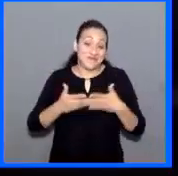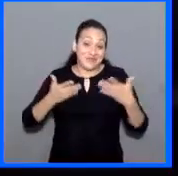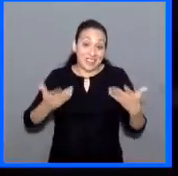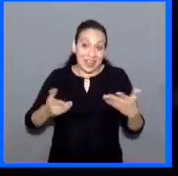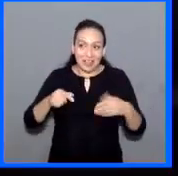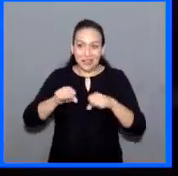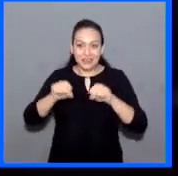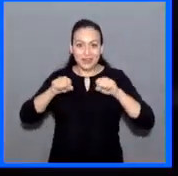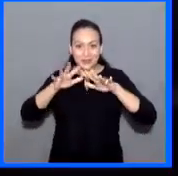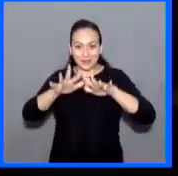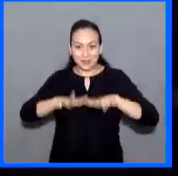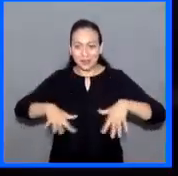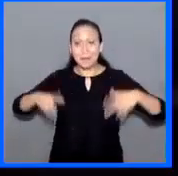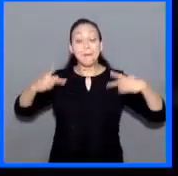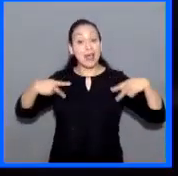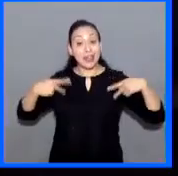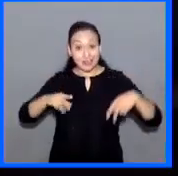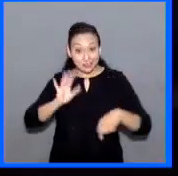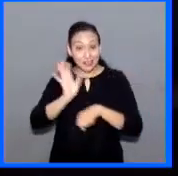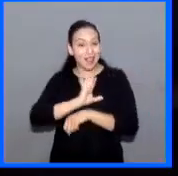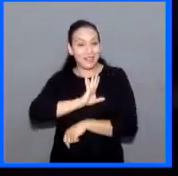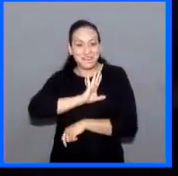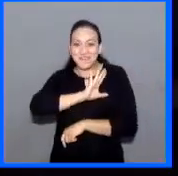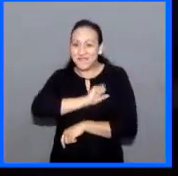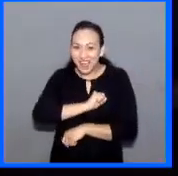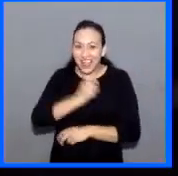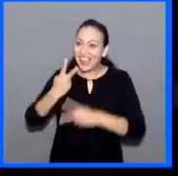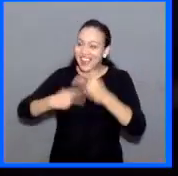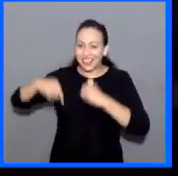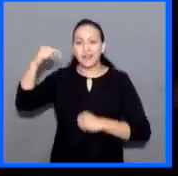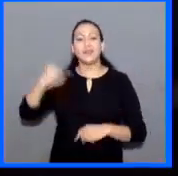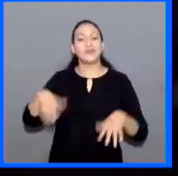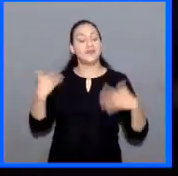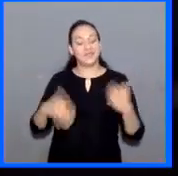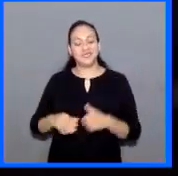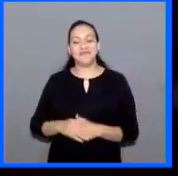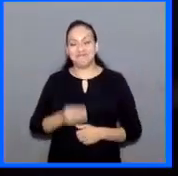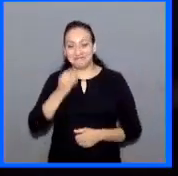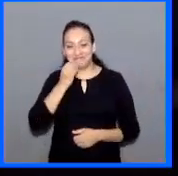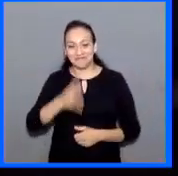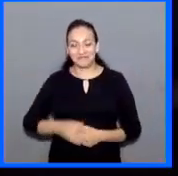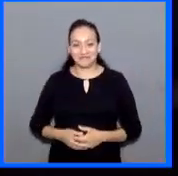de la película, entonces está espectacular.